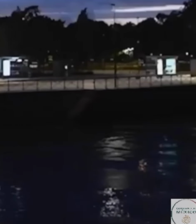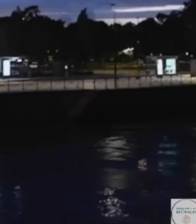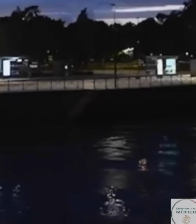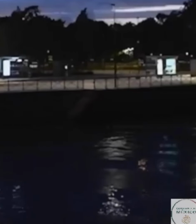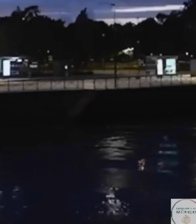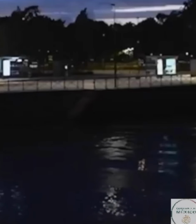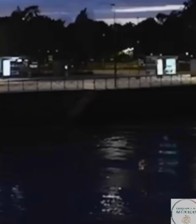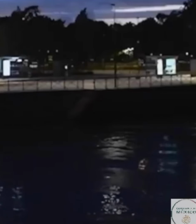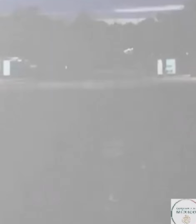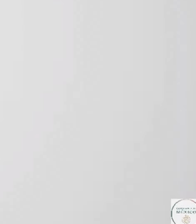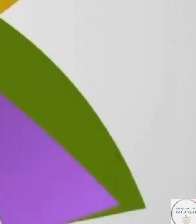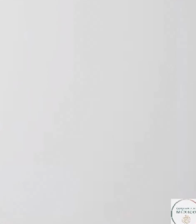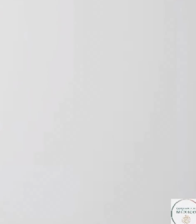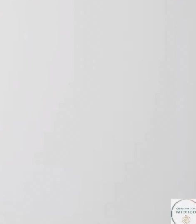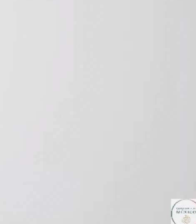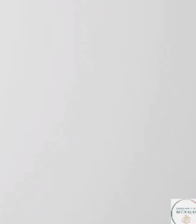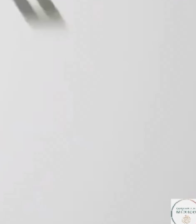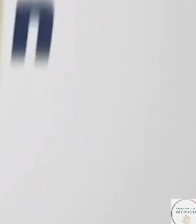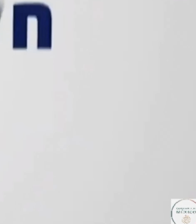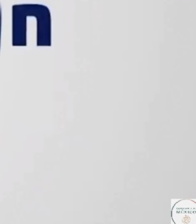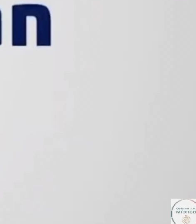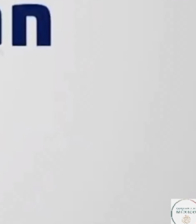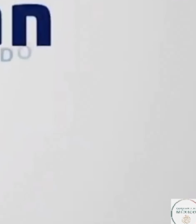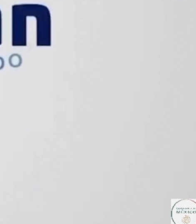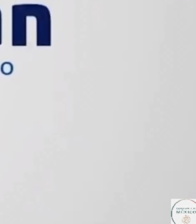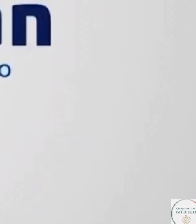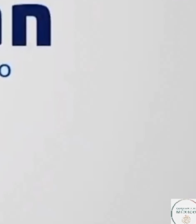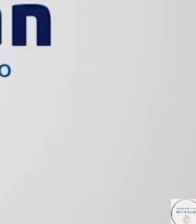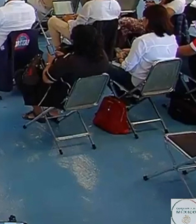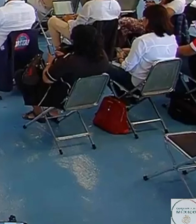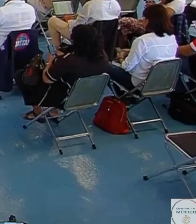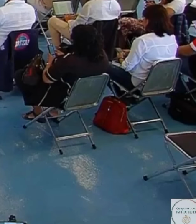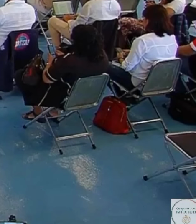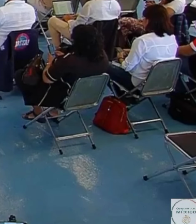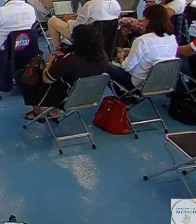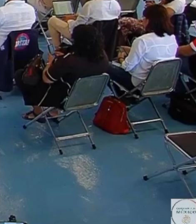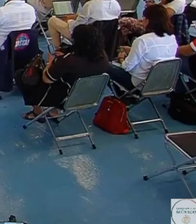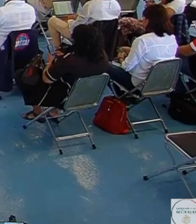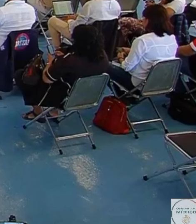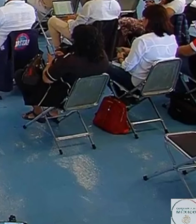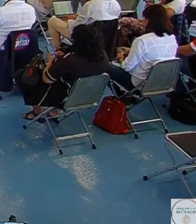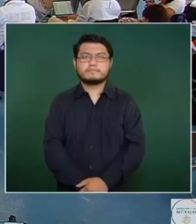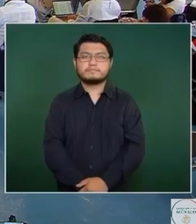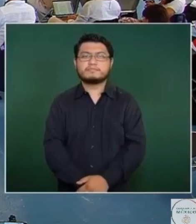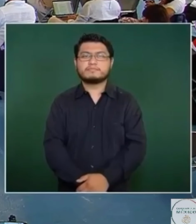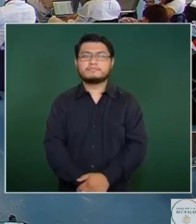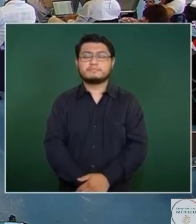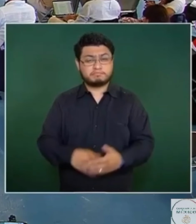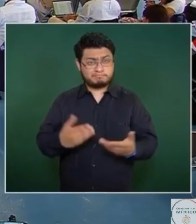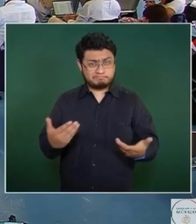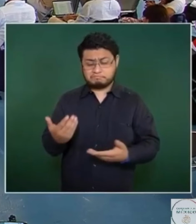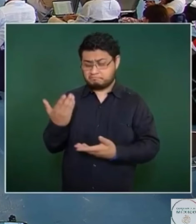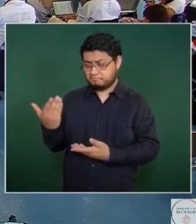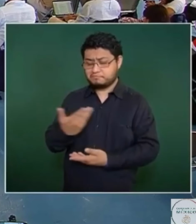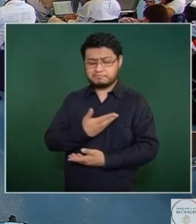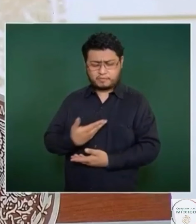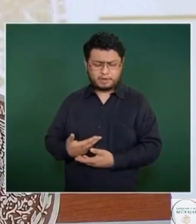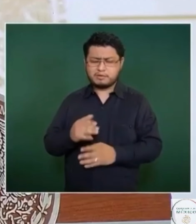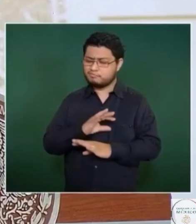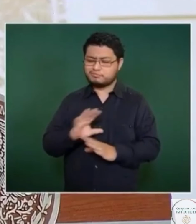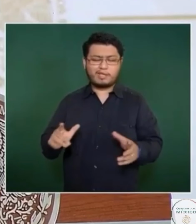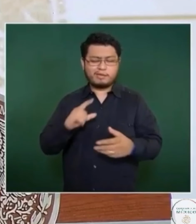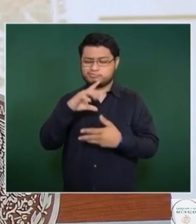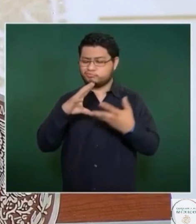Transformemos Yucatán, Gobierno del Estado. Pues, presidente, eso sería lo que tenemos